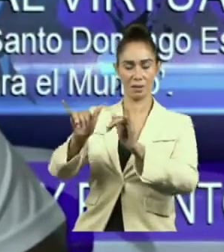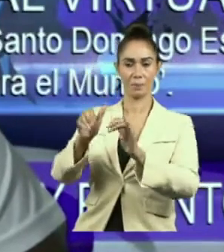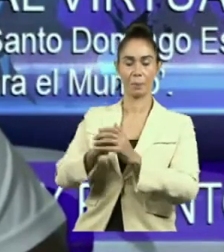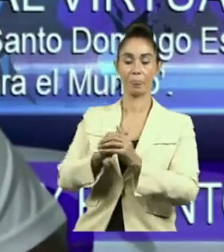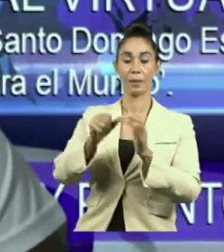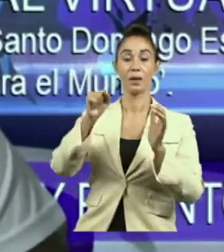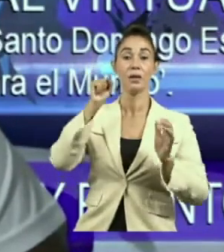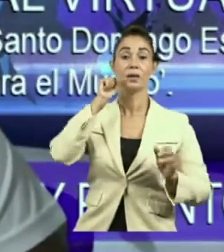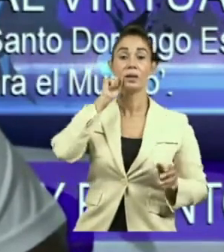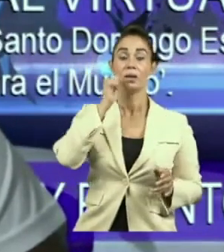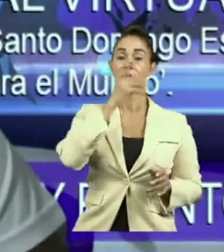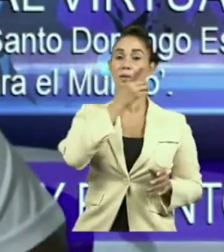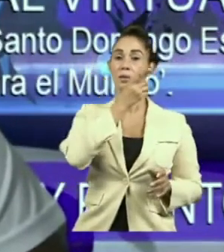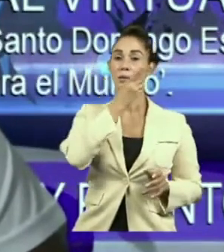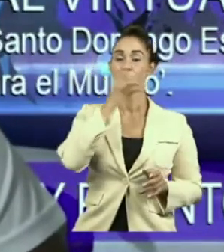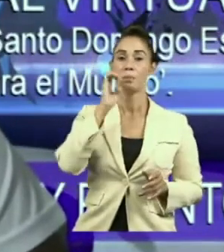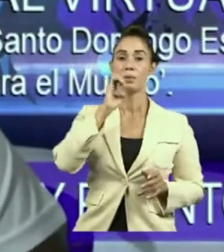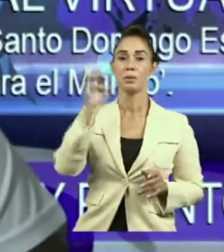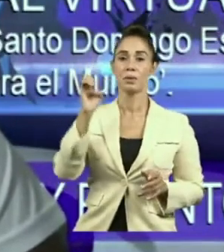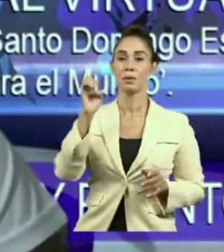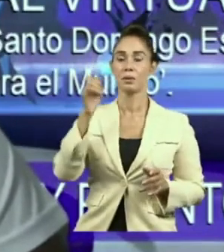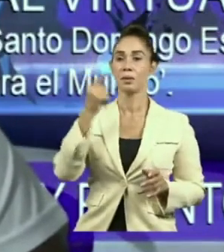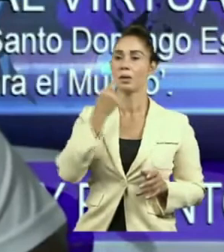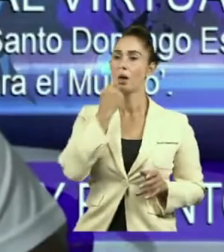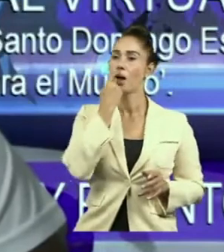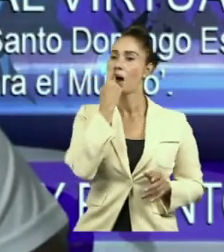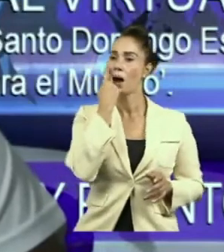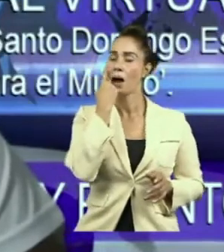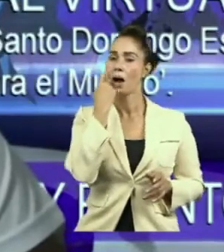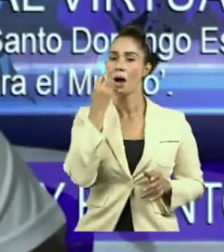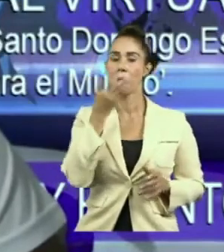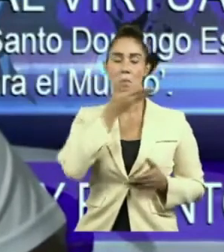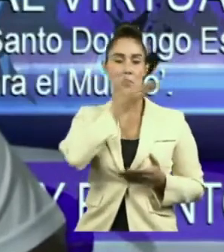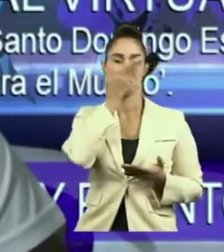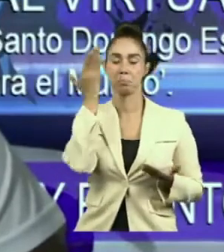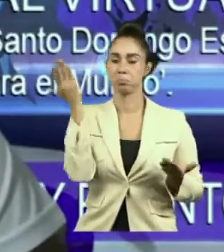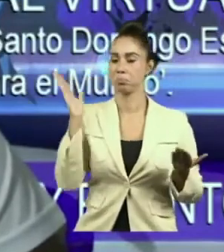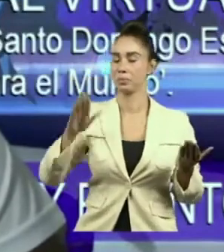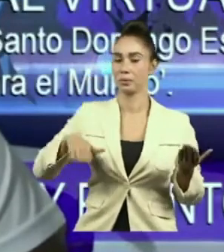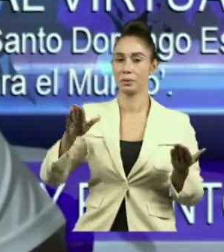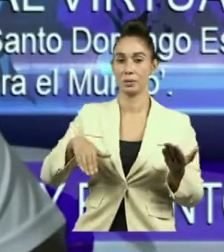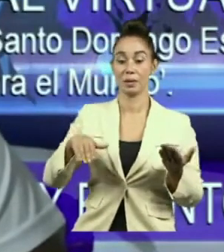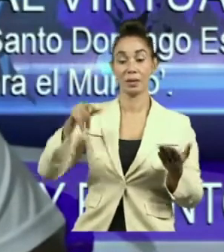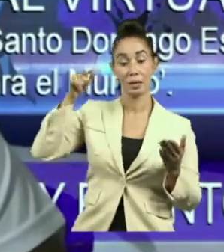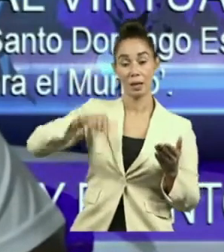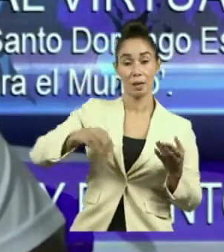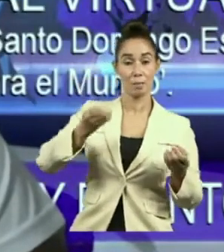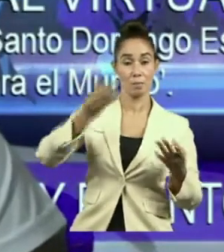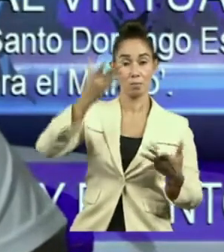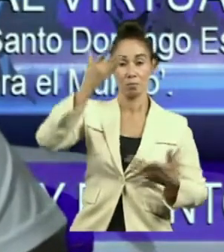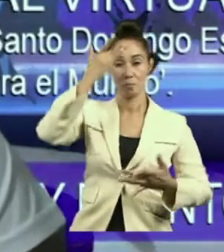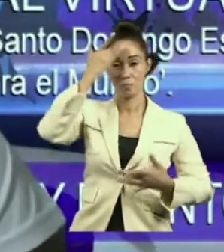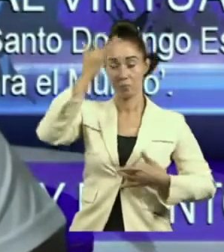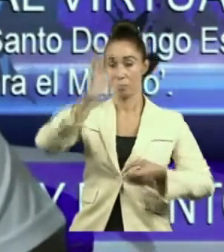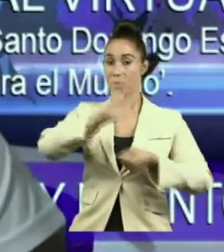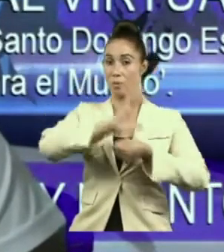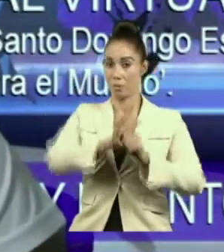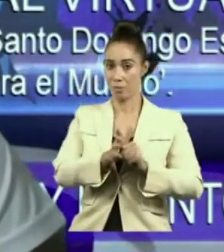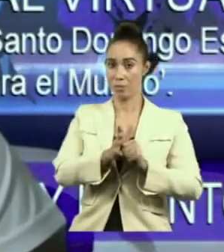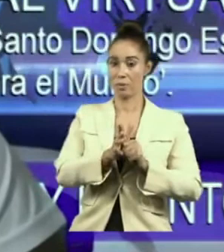domingo este todavía no se han hecho pruebas tenemos el índice más alto de la provincia santo domingo